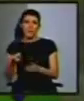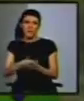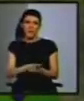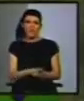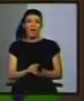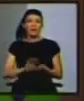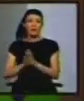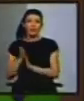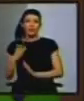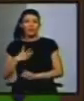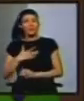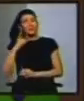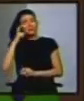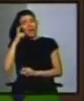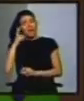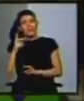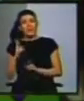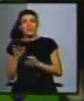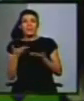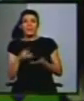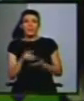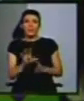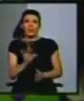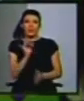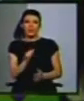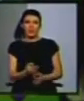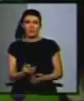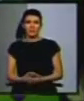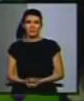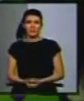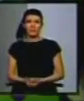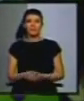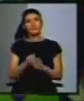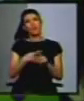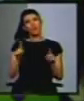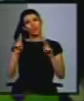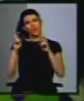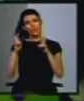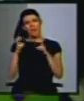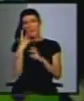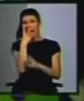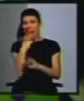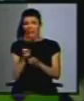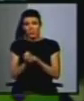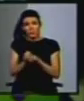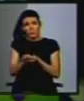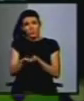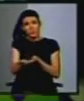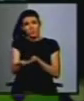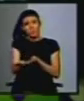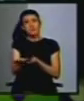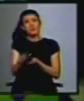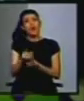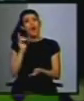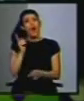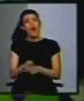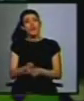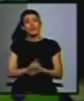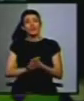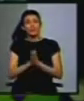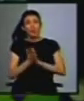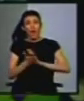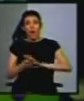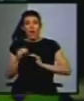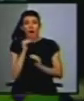de la familia de Marcia. En otro tema, una fuga de gas obligó la activación de todos los protocolos de